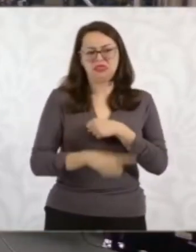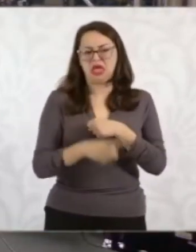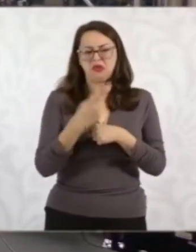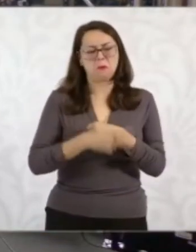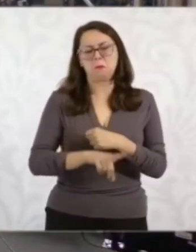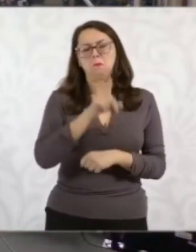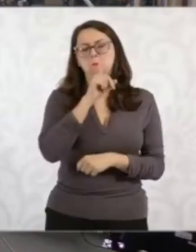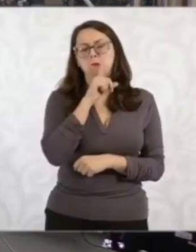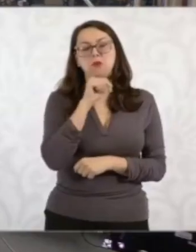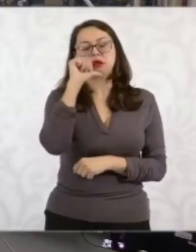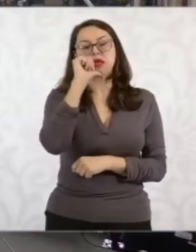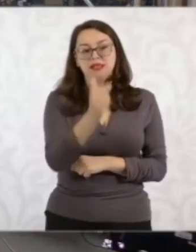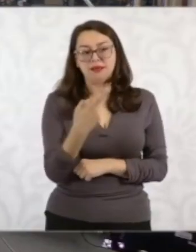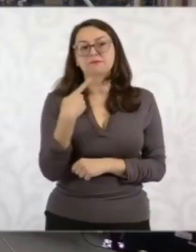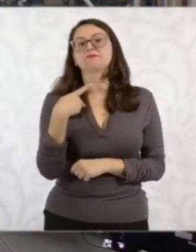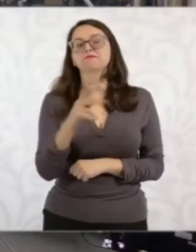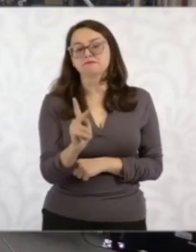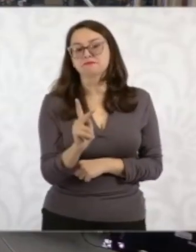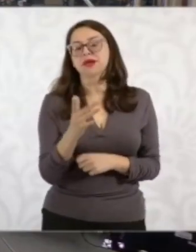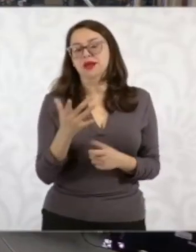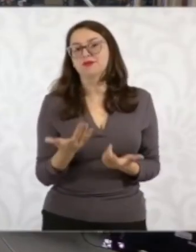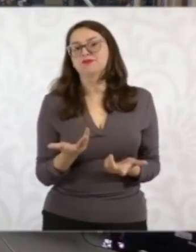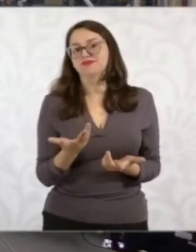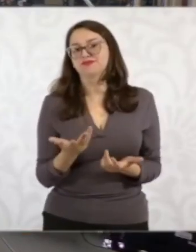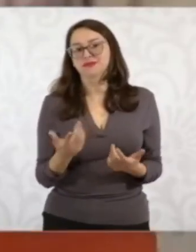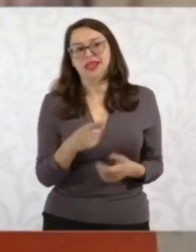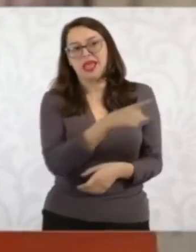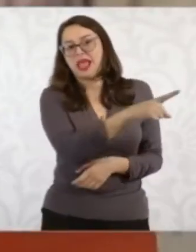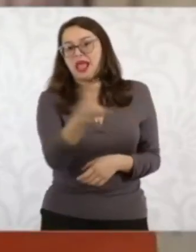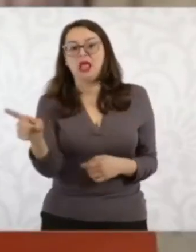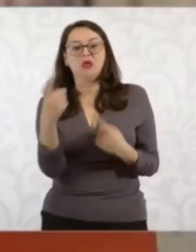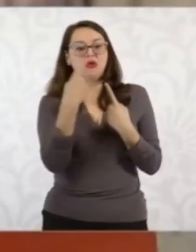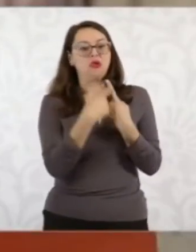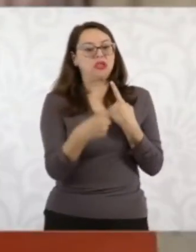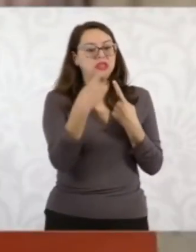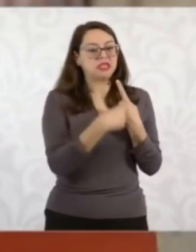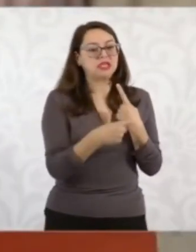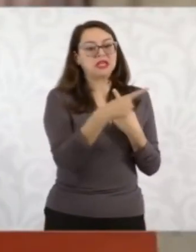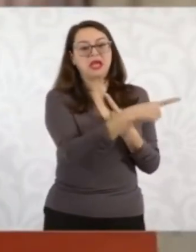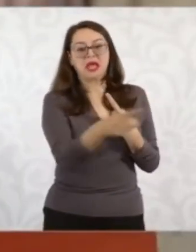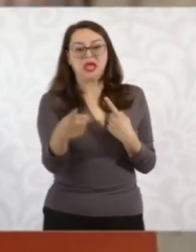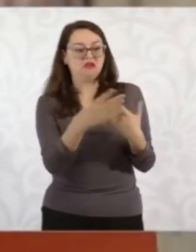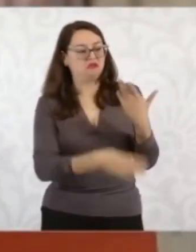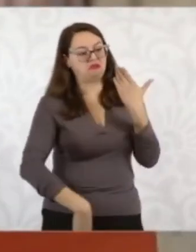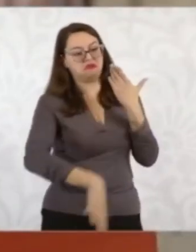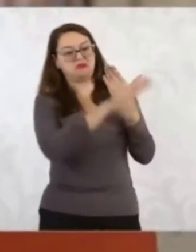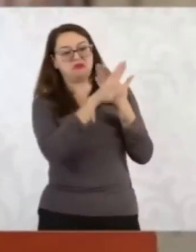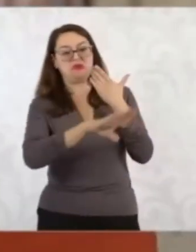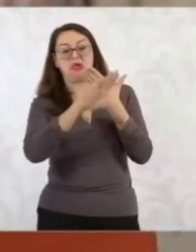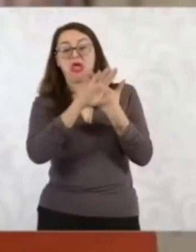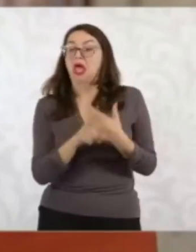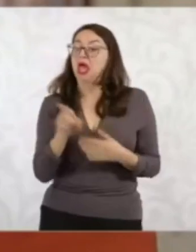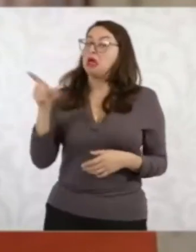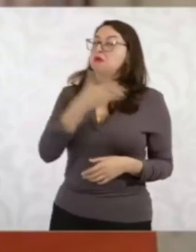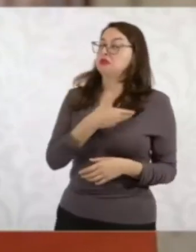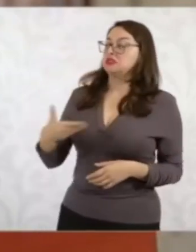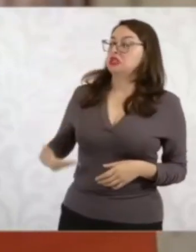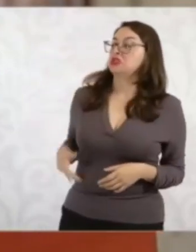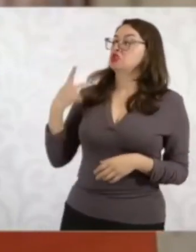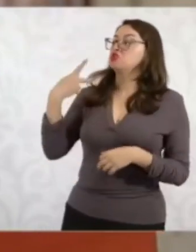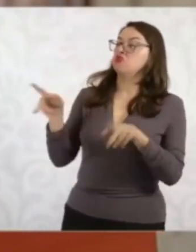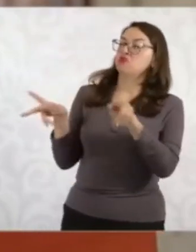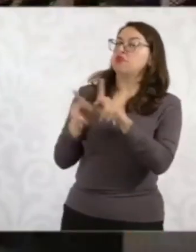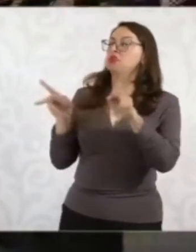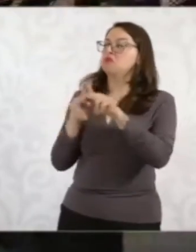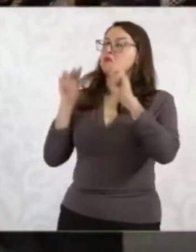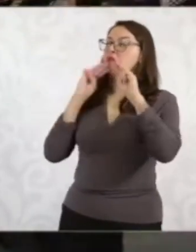país, aunque es claro que a los críticos y a los resentidos les da gusto señalar que el presidente de la República tiene